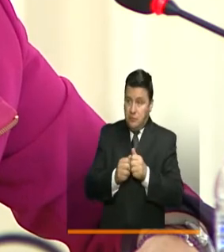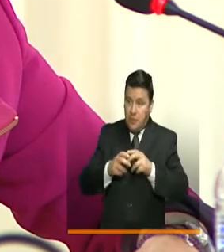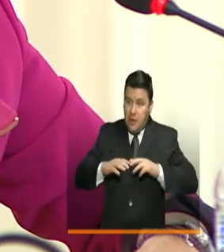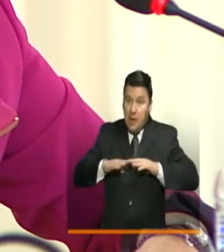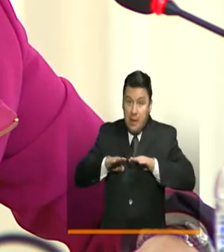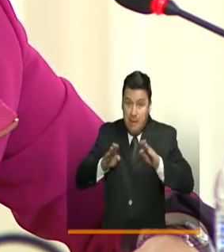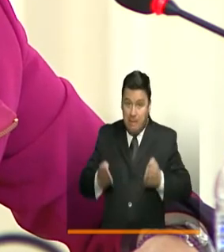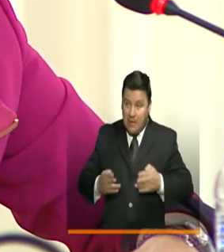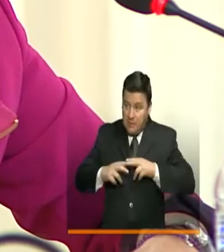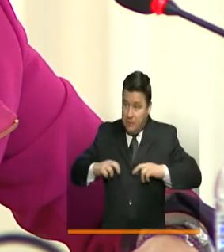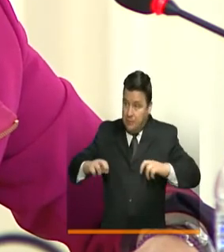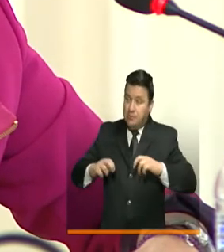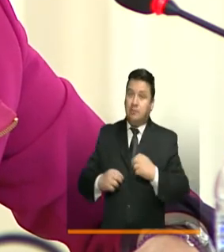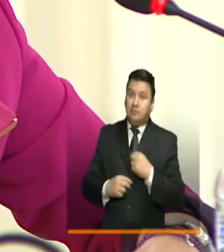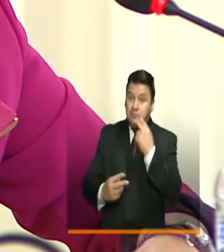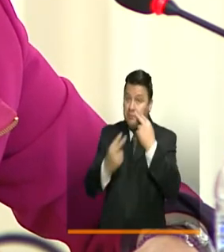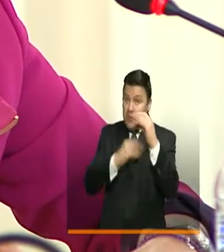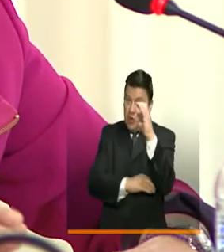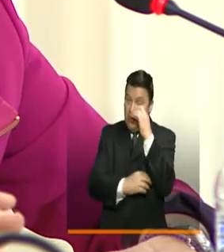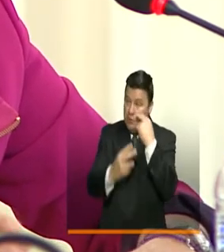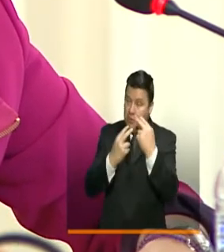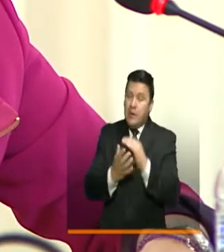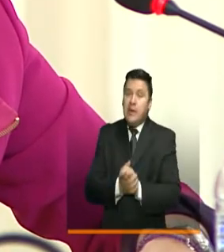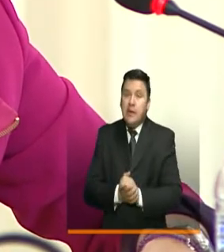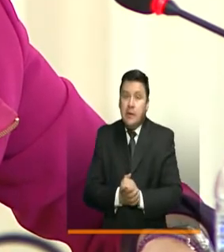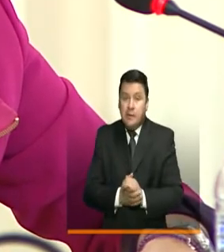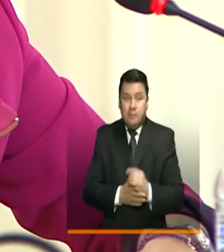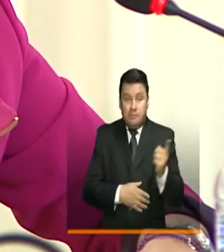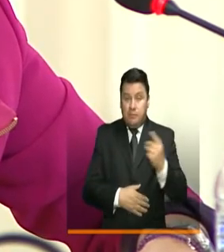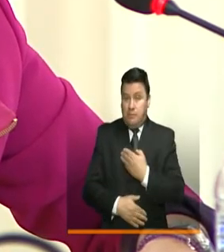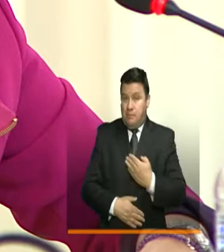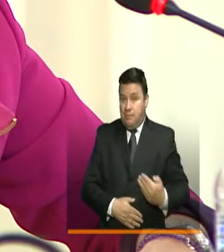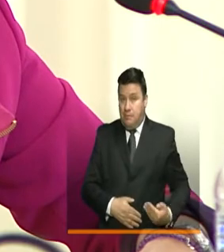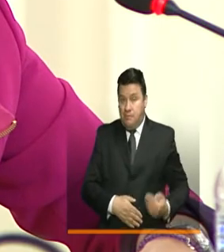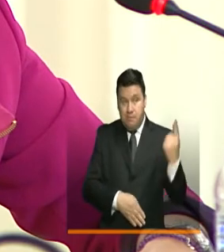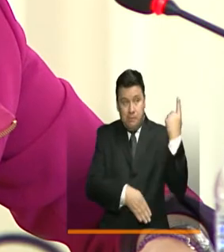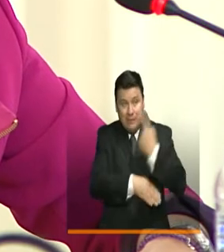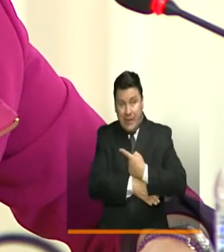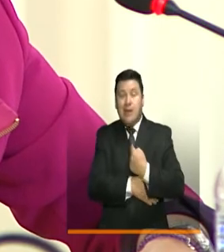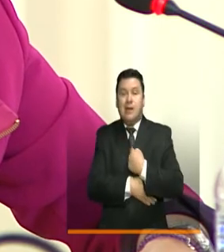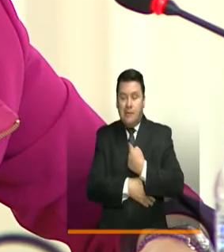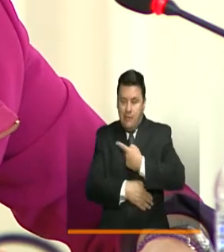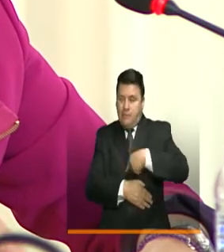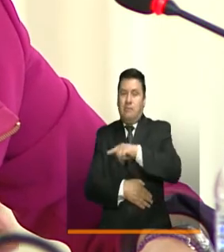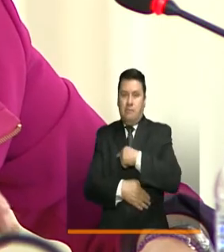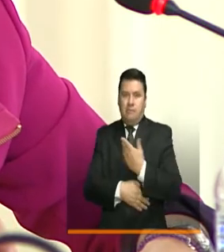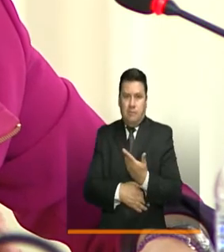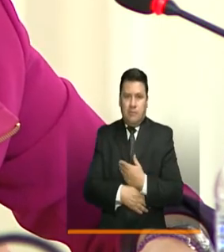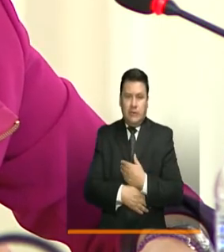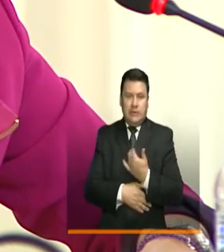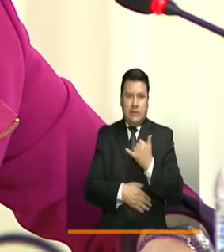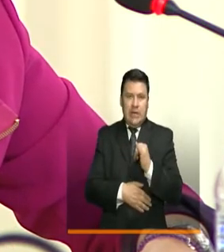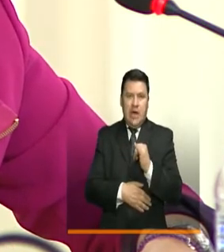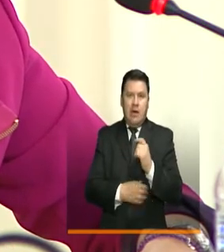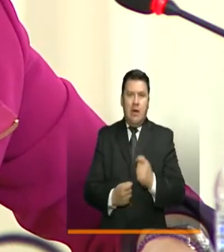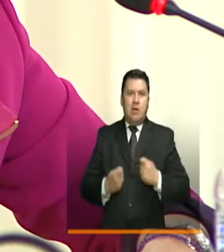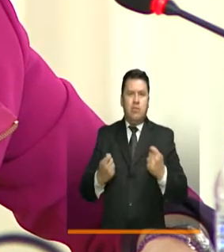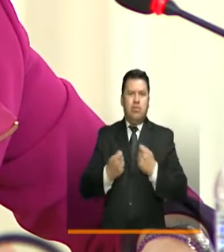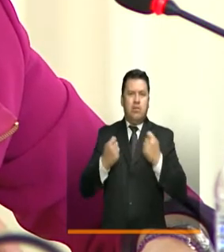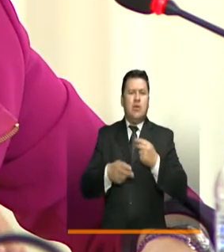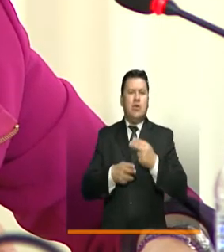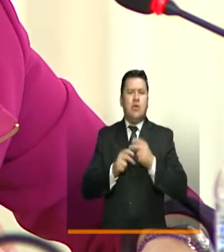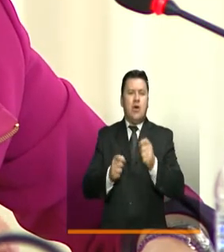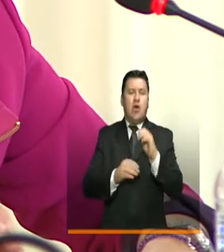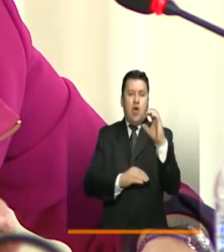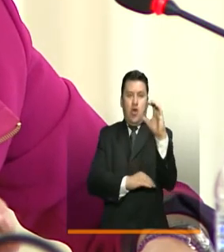a ustedes colombianos que nos están viendo. Por instrucción del señor presidente, nosotros hemos lanzado hoy una campaña que se